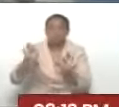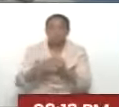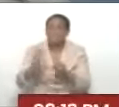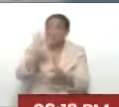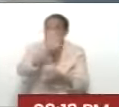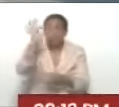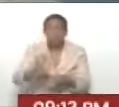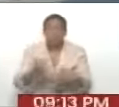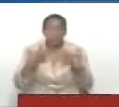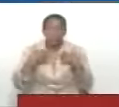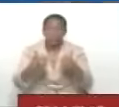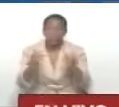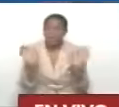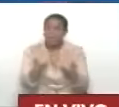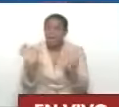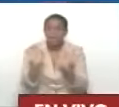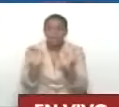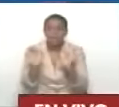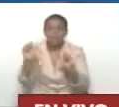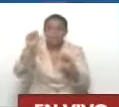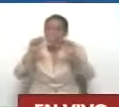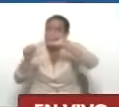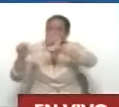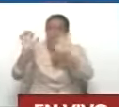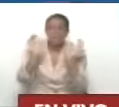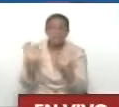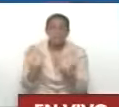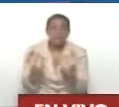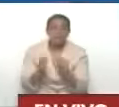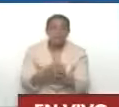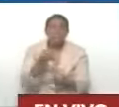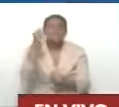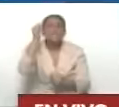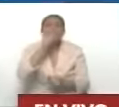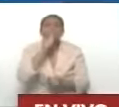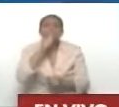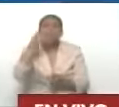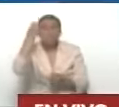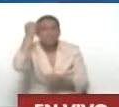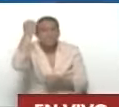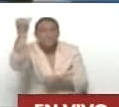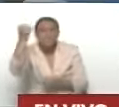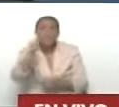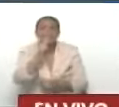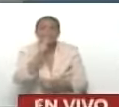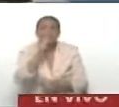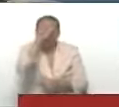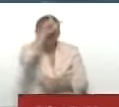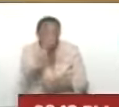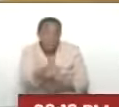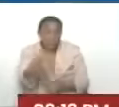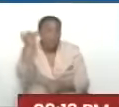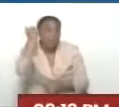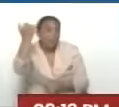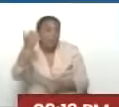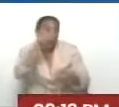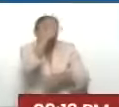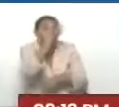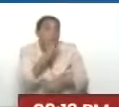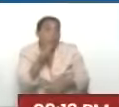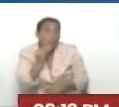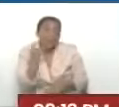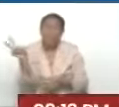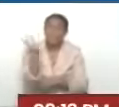100% saludable, no tiene nada que pueda... ¿Y quién creó esto? ¿Quién inventó esto? La mente maravillosa de un